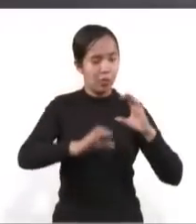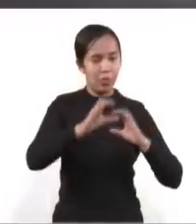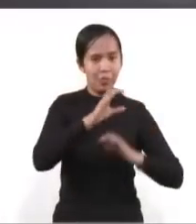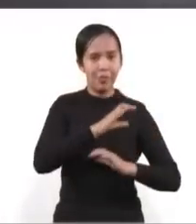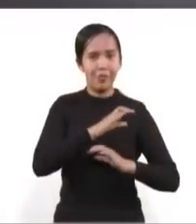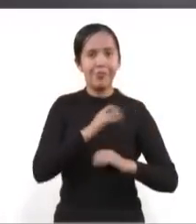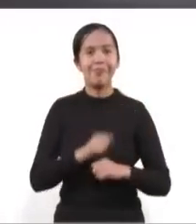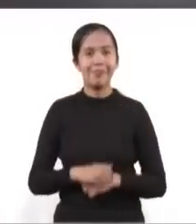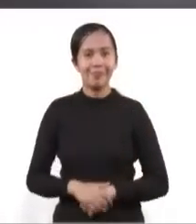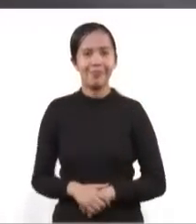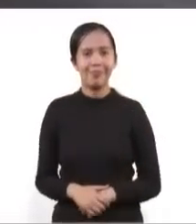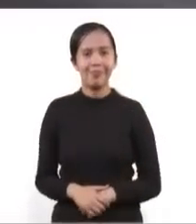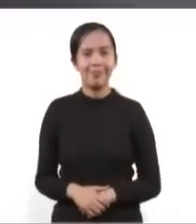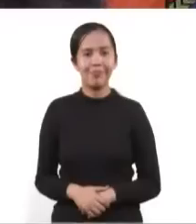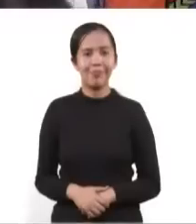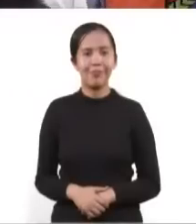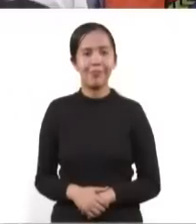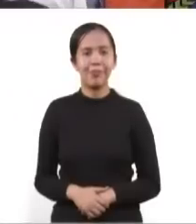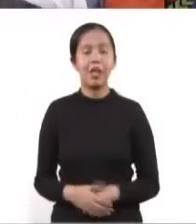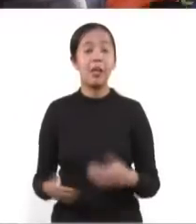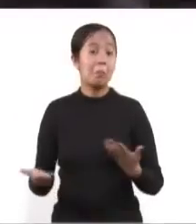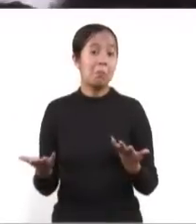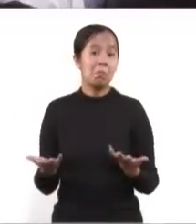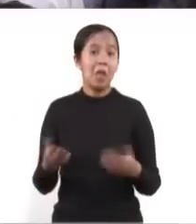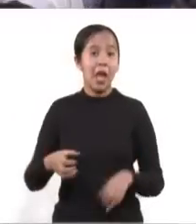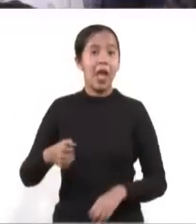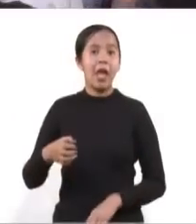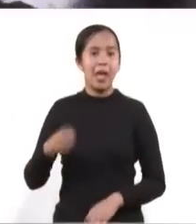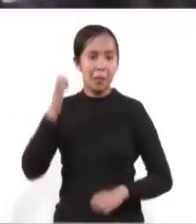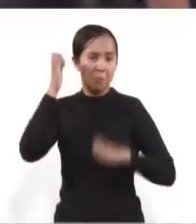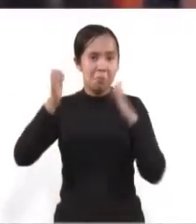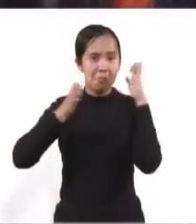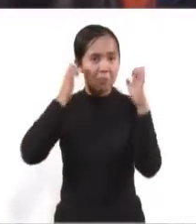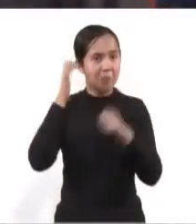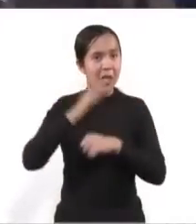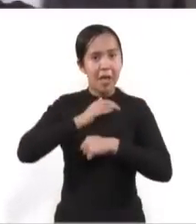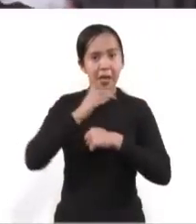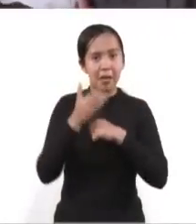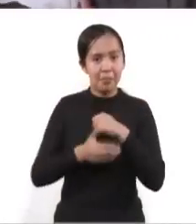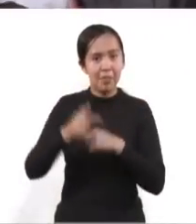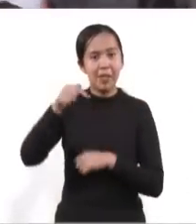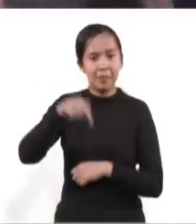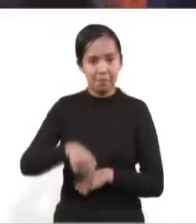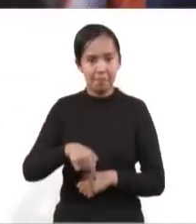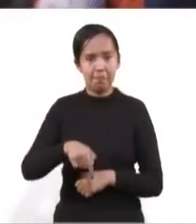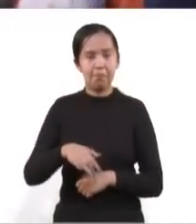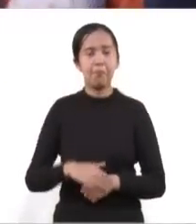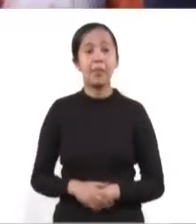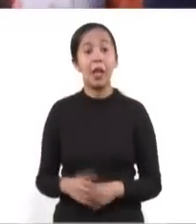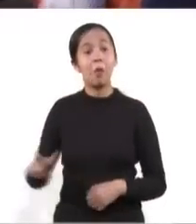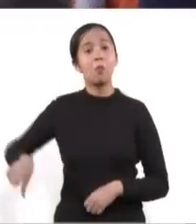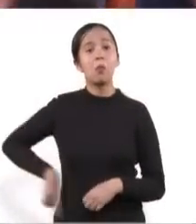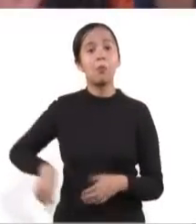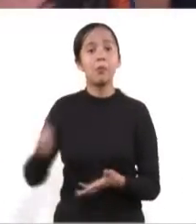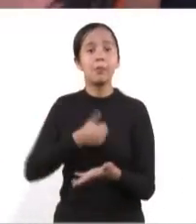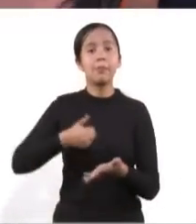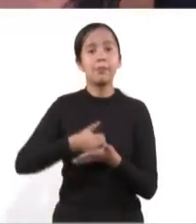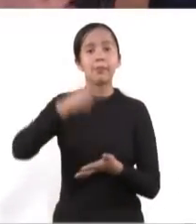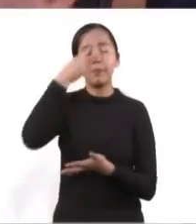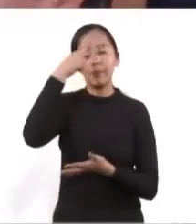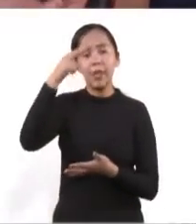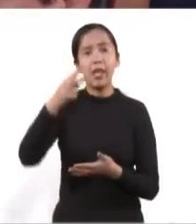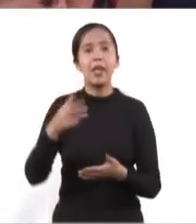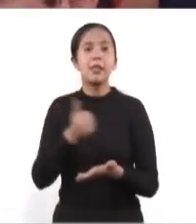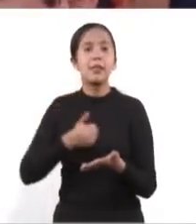gobierno de la Ciudad de México. Y así finalizamos, damas y caballeros, este acto. El gobierno de la Ciudad de